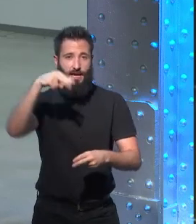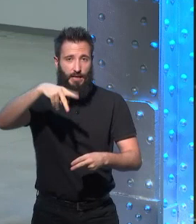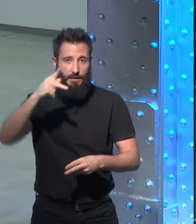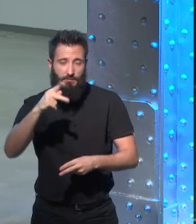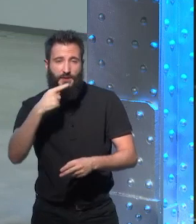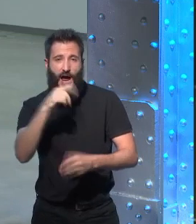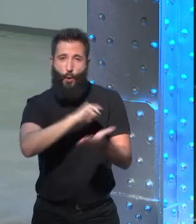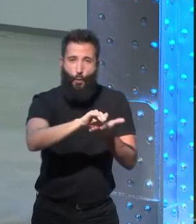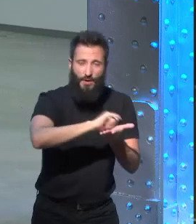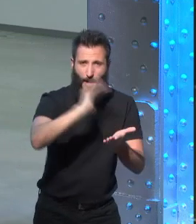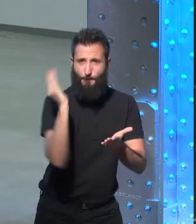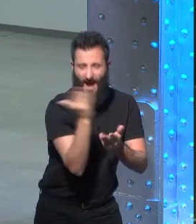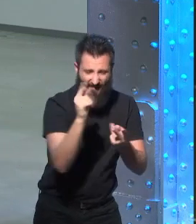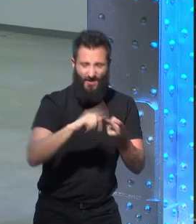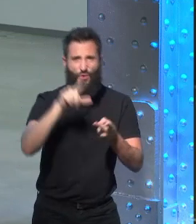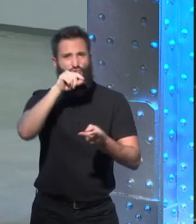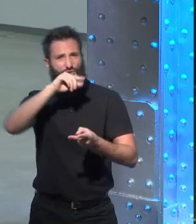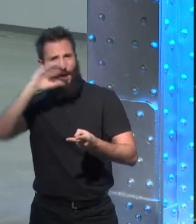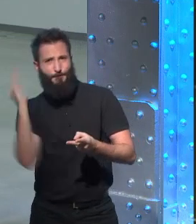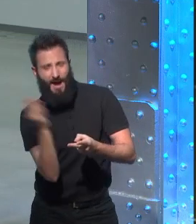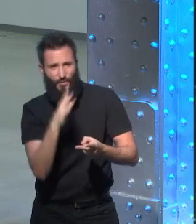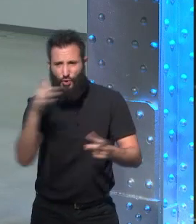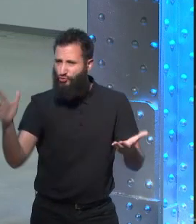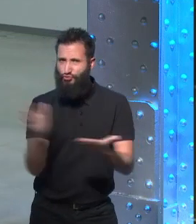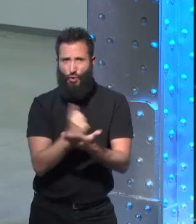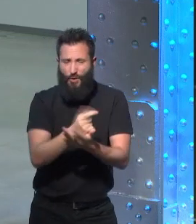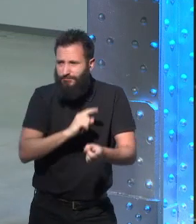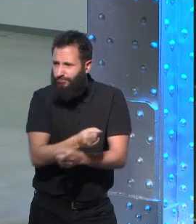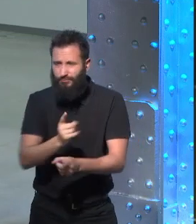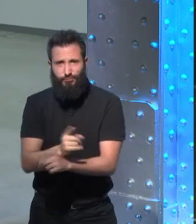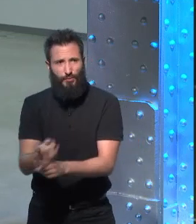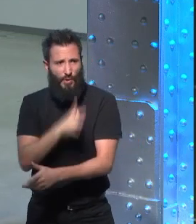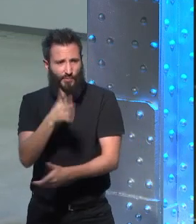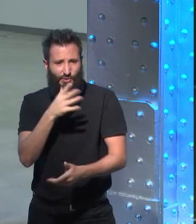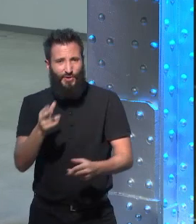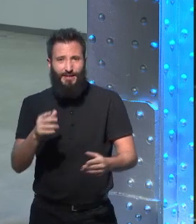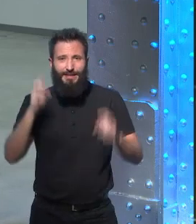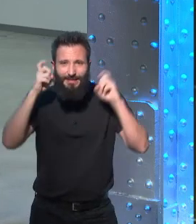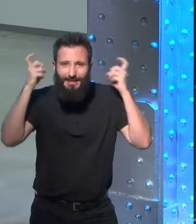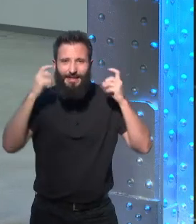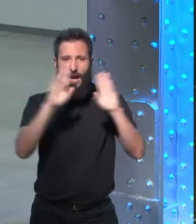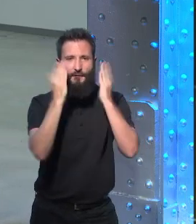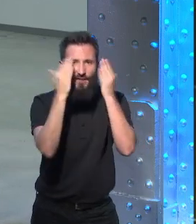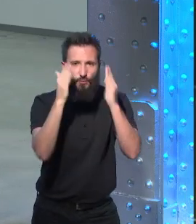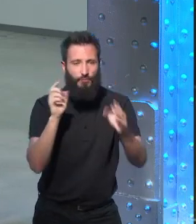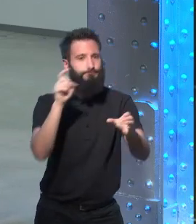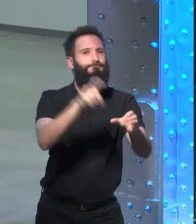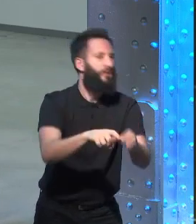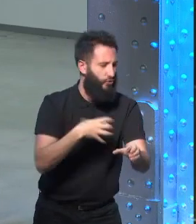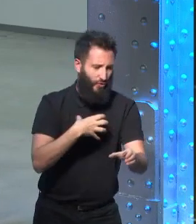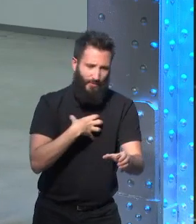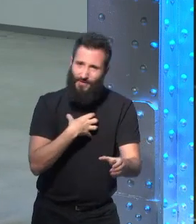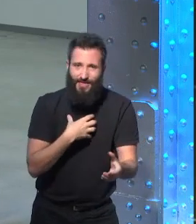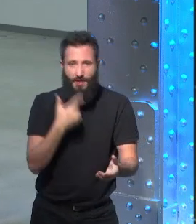WhatsApp, afectó a Twitter, todo el mundo muy nervioso porque no podían conectarse a Facebook. Pues